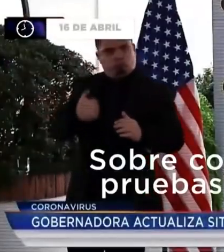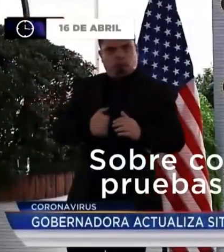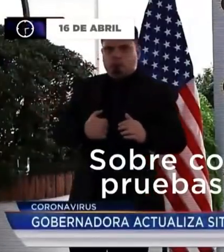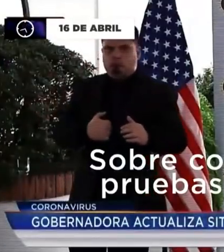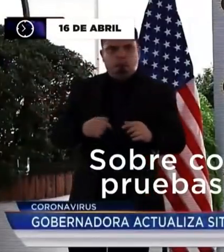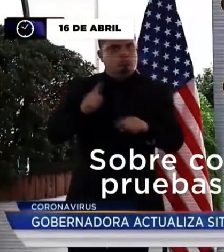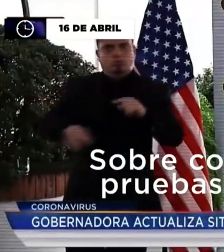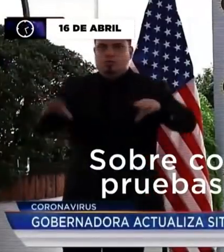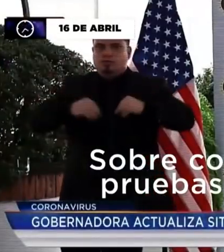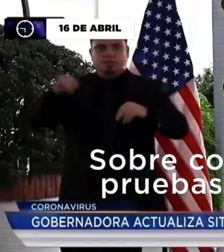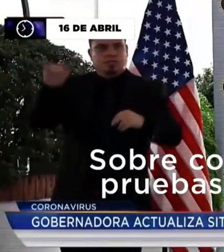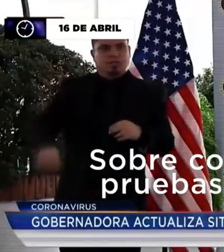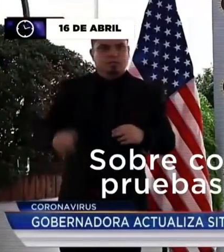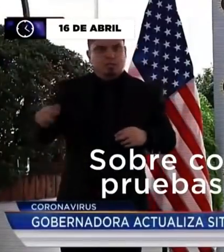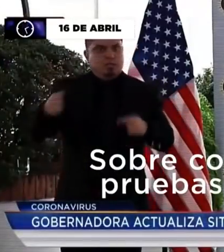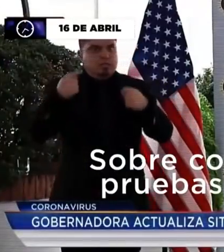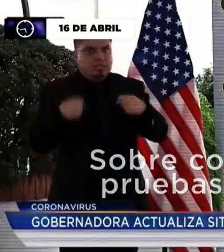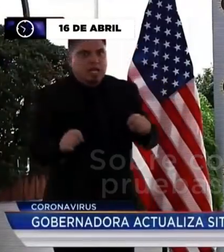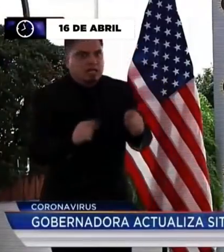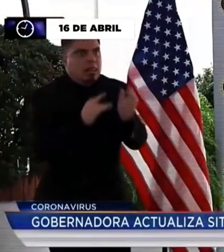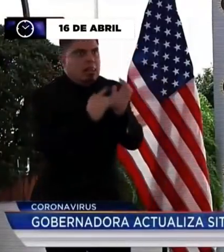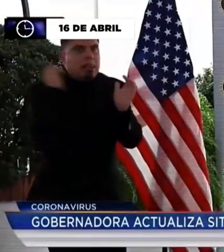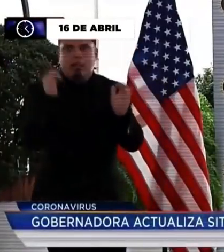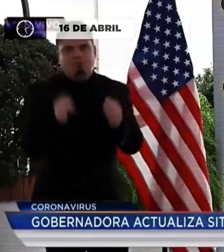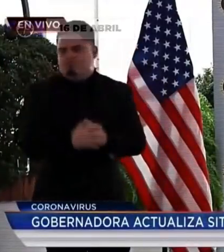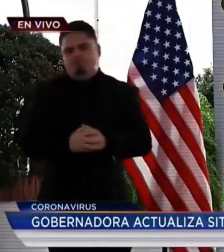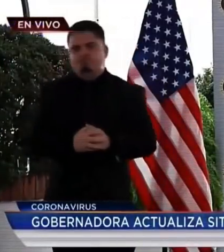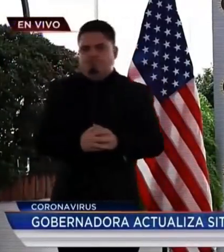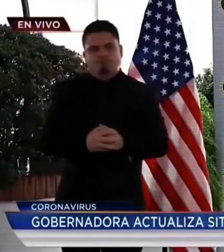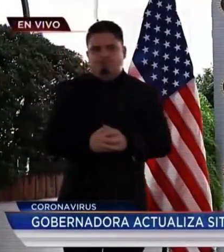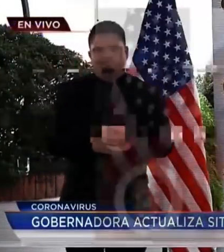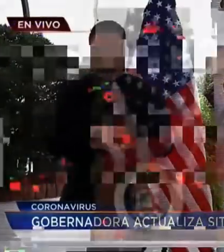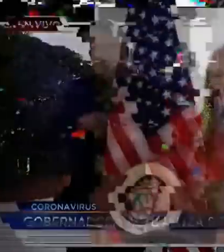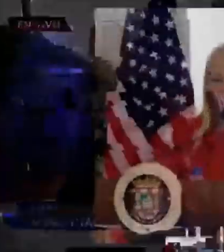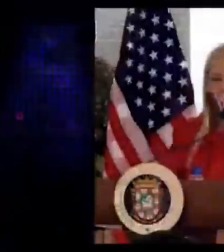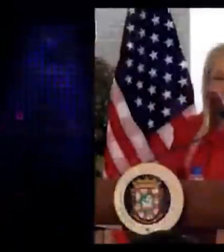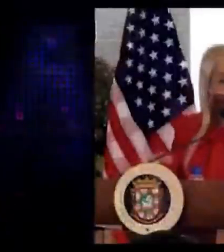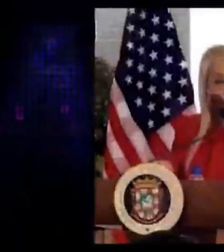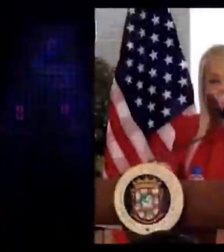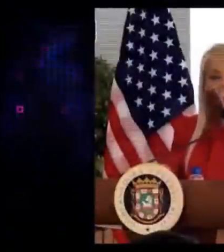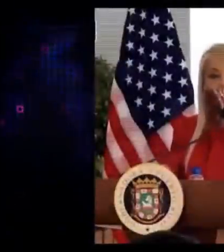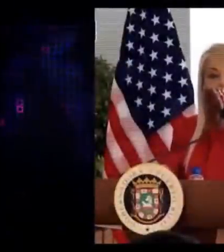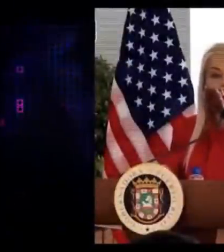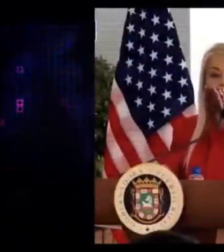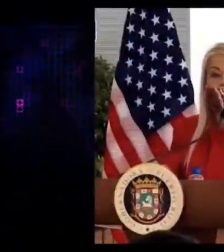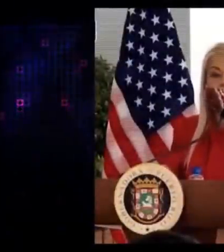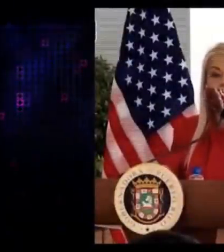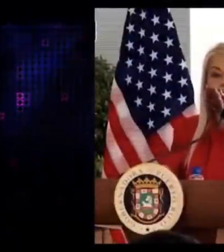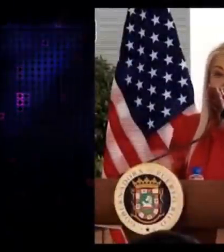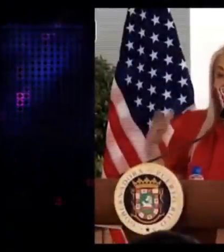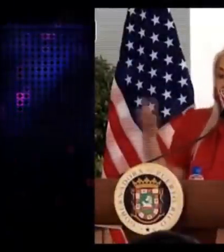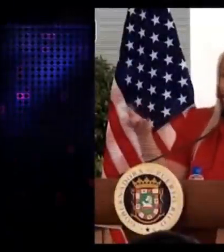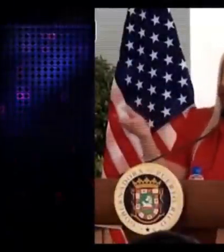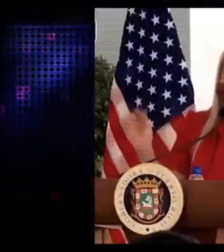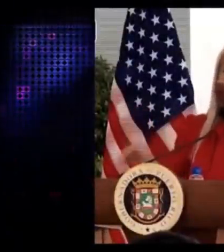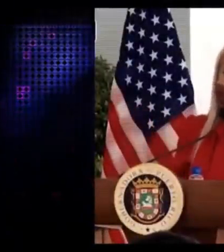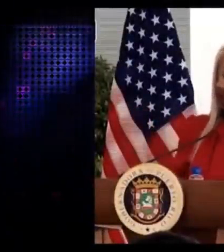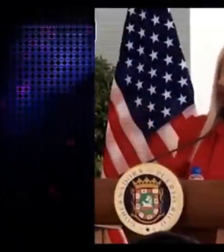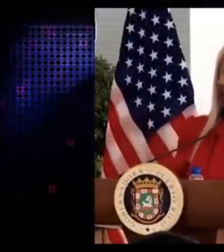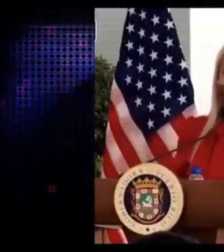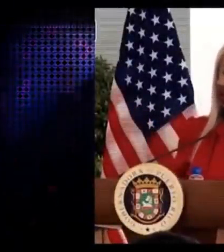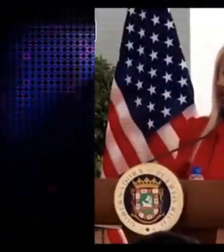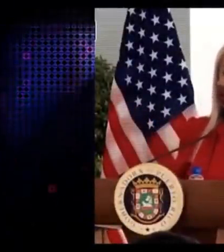haya tratado de tomar ventaja de una situación de crisis del gobierno. En ese momento no lo podíamos saber, porque si yo voy a